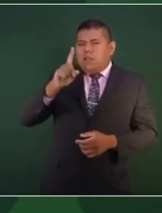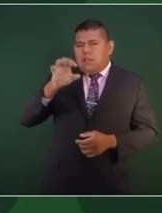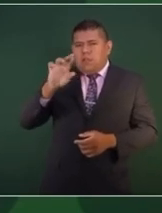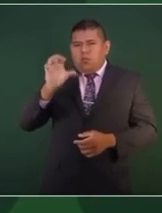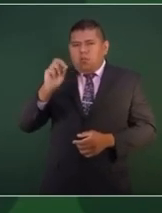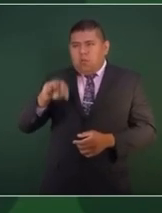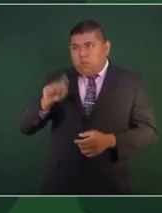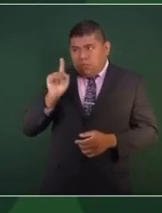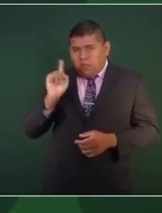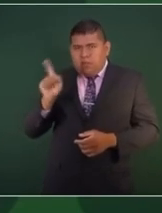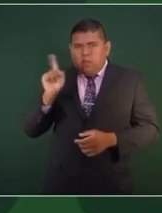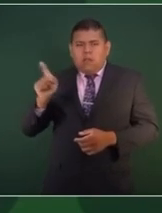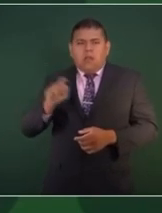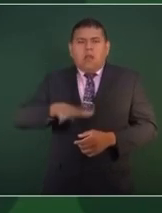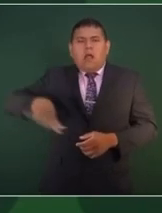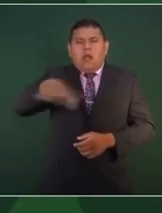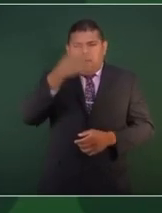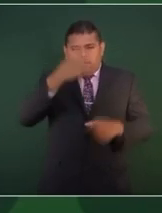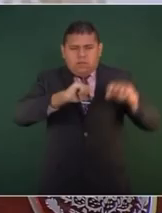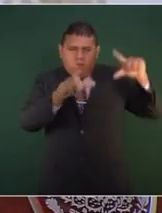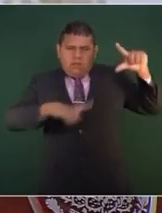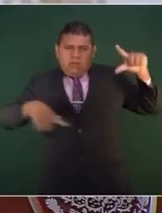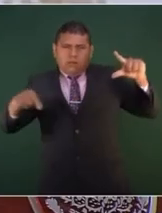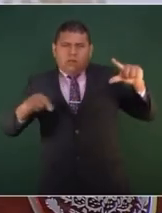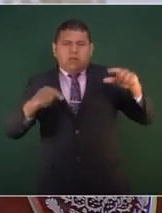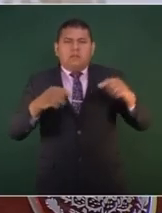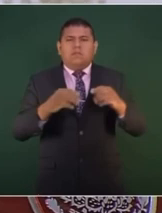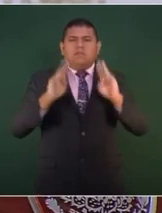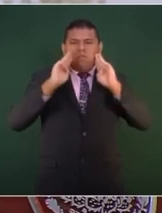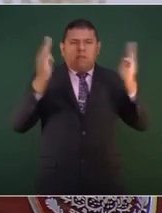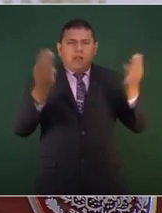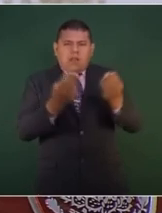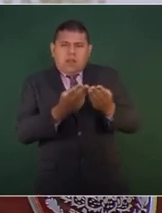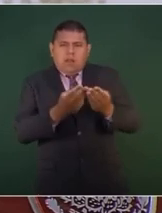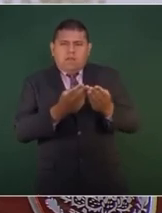había un narcoestado en el país